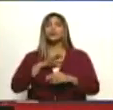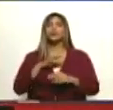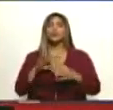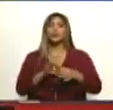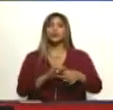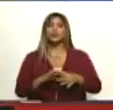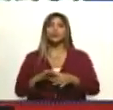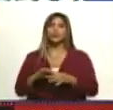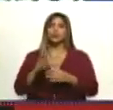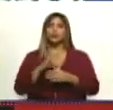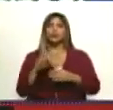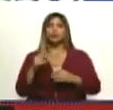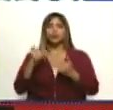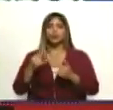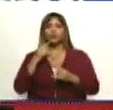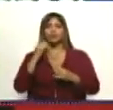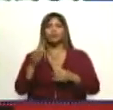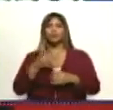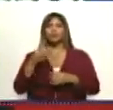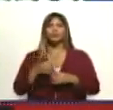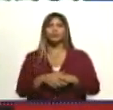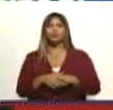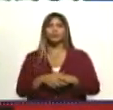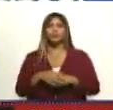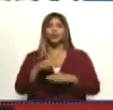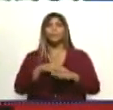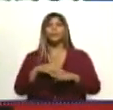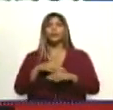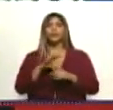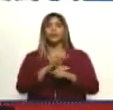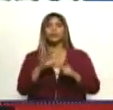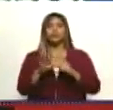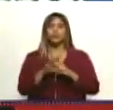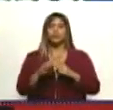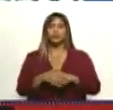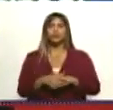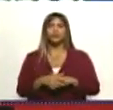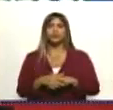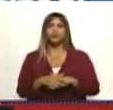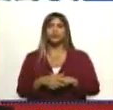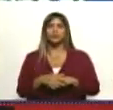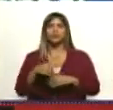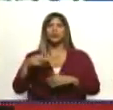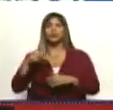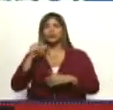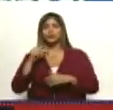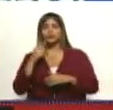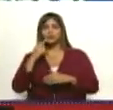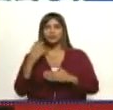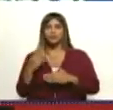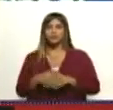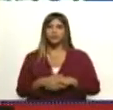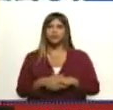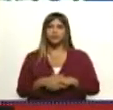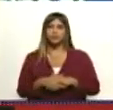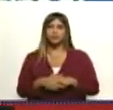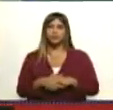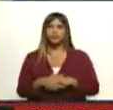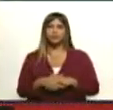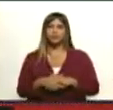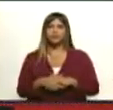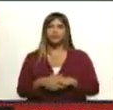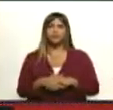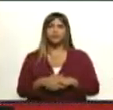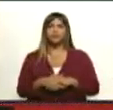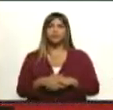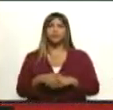Unión caribeña de inmediato escuchemos declaraciones del ministro del poder popular para la cultura Ernesto Villegas para